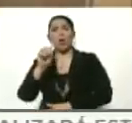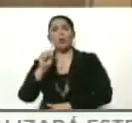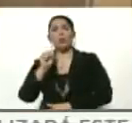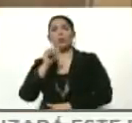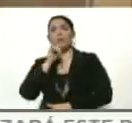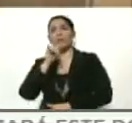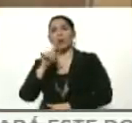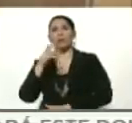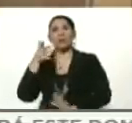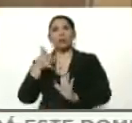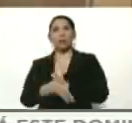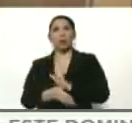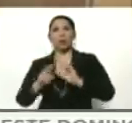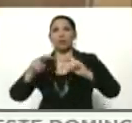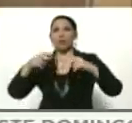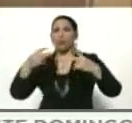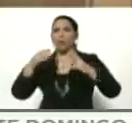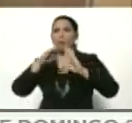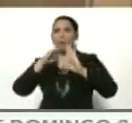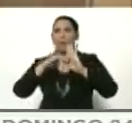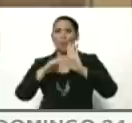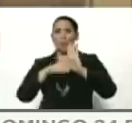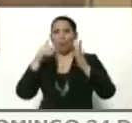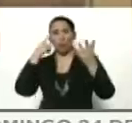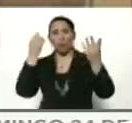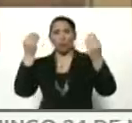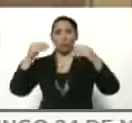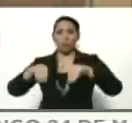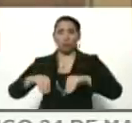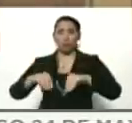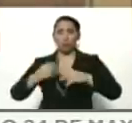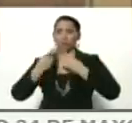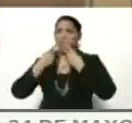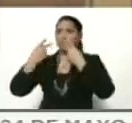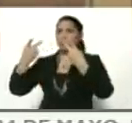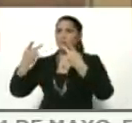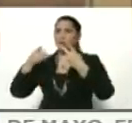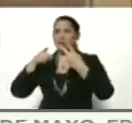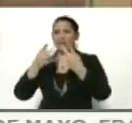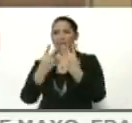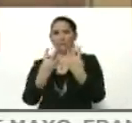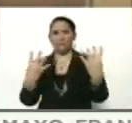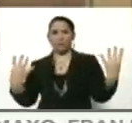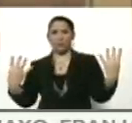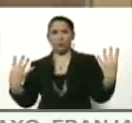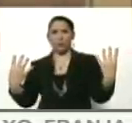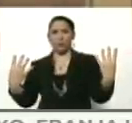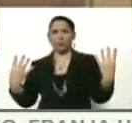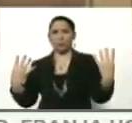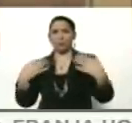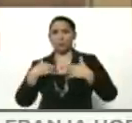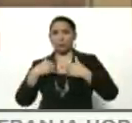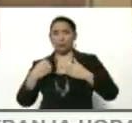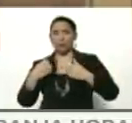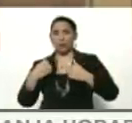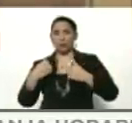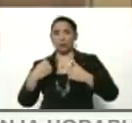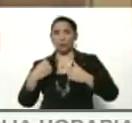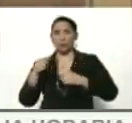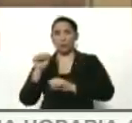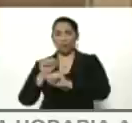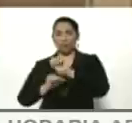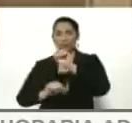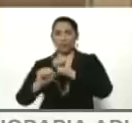informe sobre el nuevo protocolo que se está enviando a ese cerco sanitario y epidemiológico para